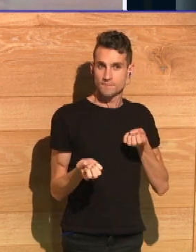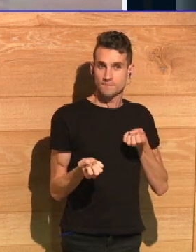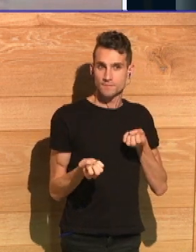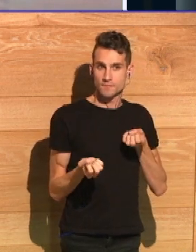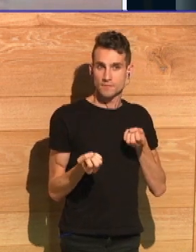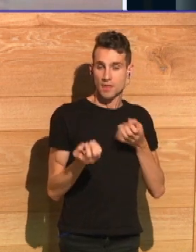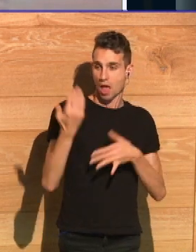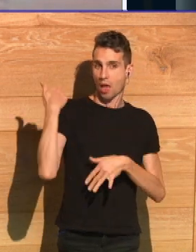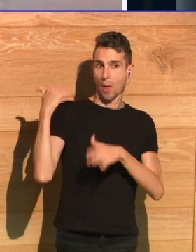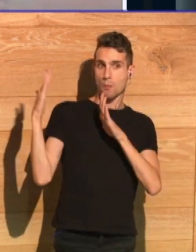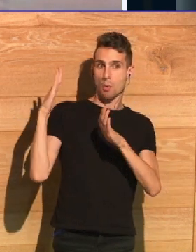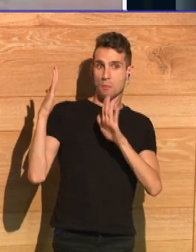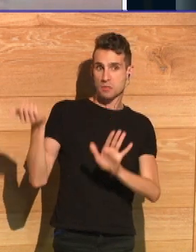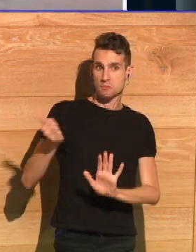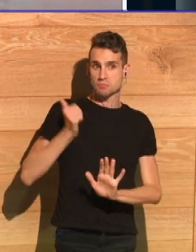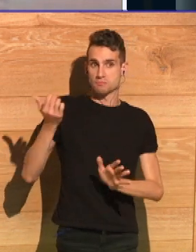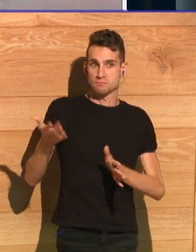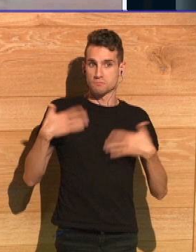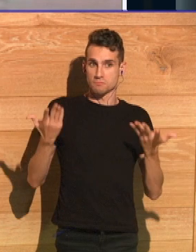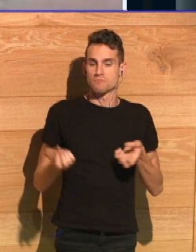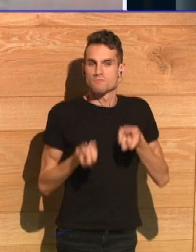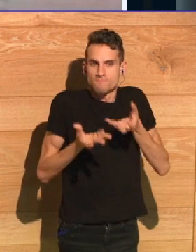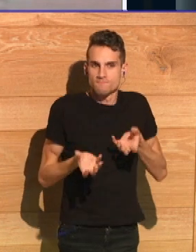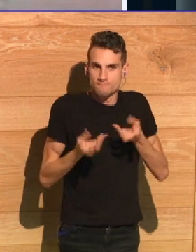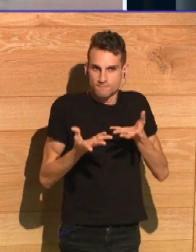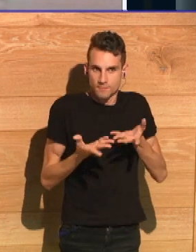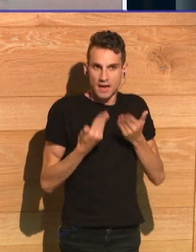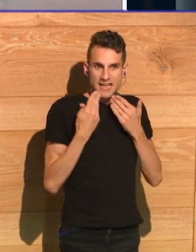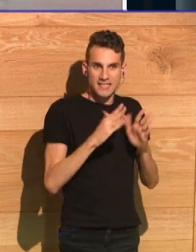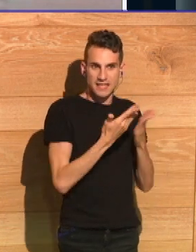algunos de esos momentos inesperados